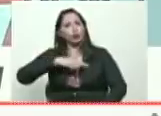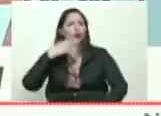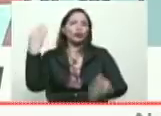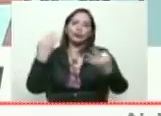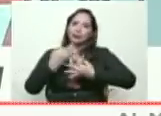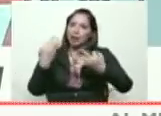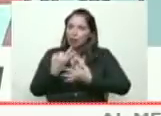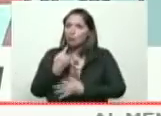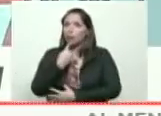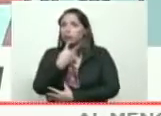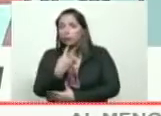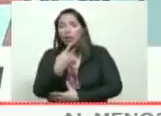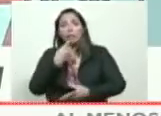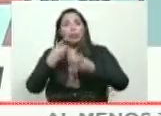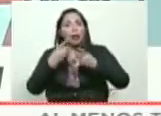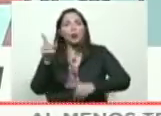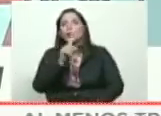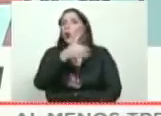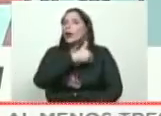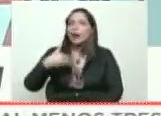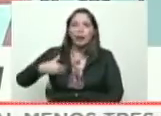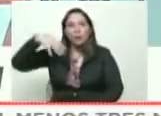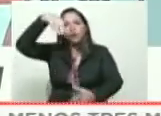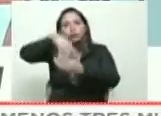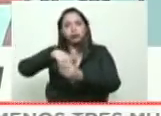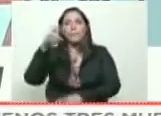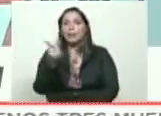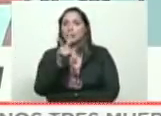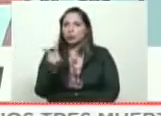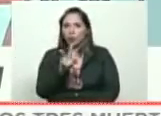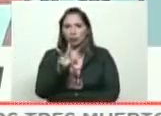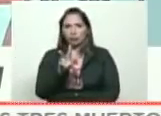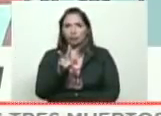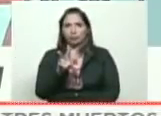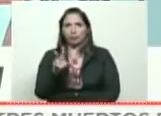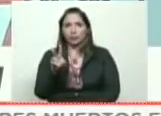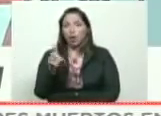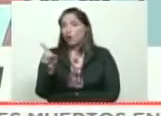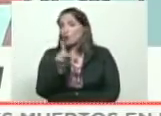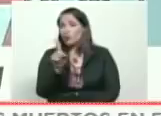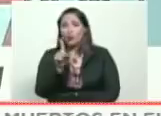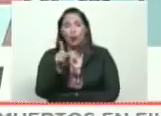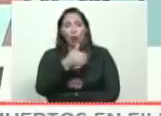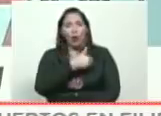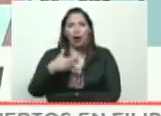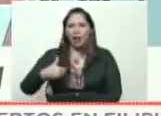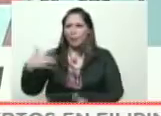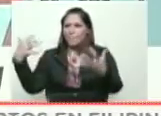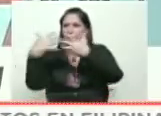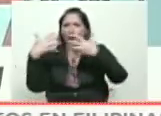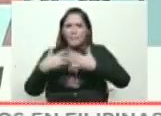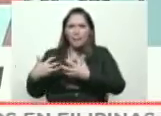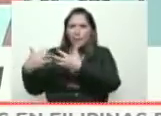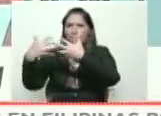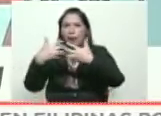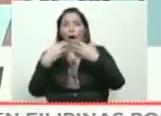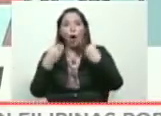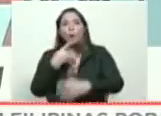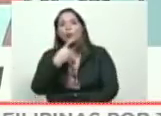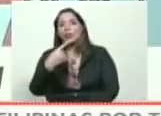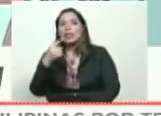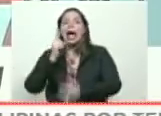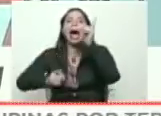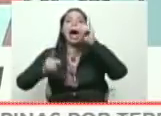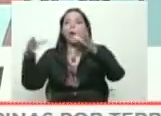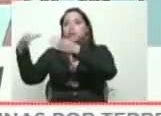permanente. Nosotros no queremos una intervención para Venezuela. Nosotros no queremos una guerra civil, como plantean algunos dirigentes